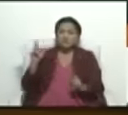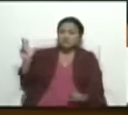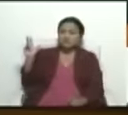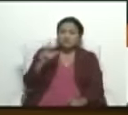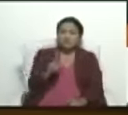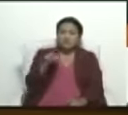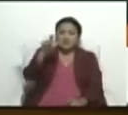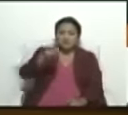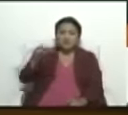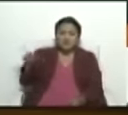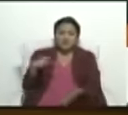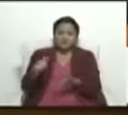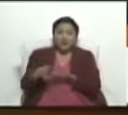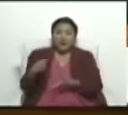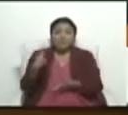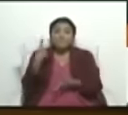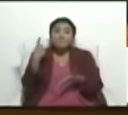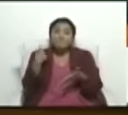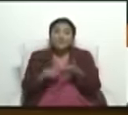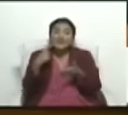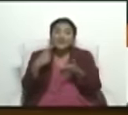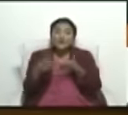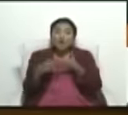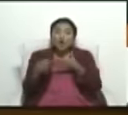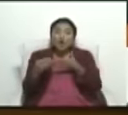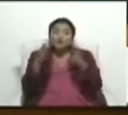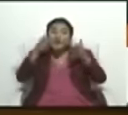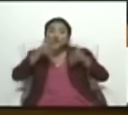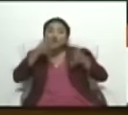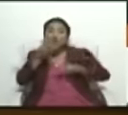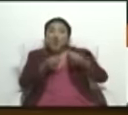cada uno le da $1,000 para que lo asesoren,